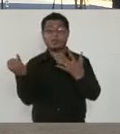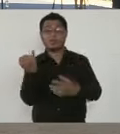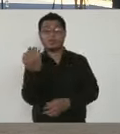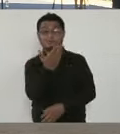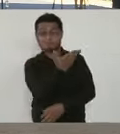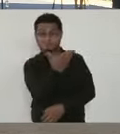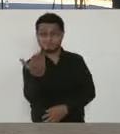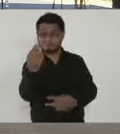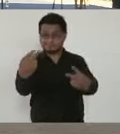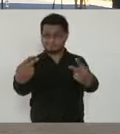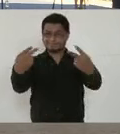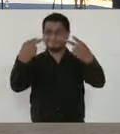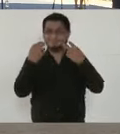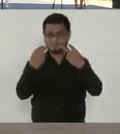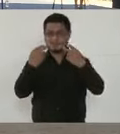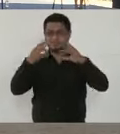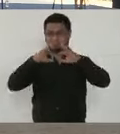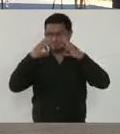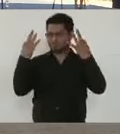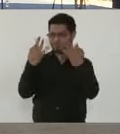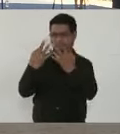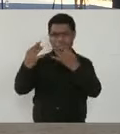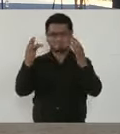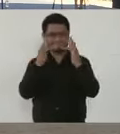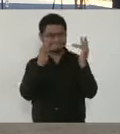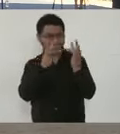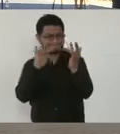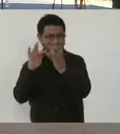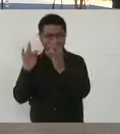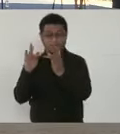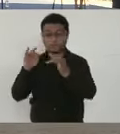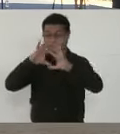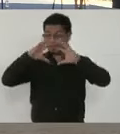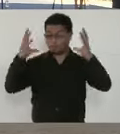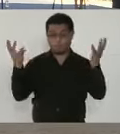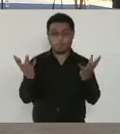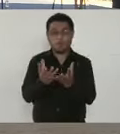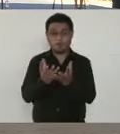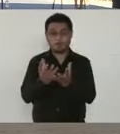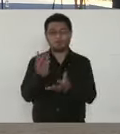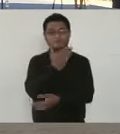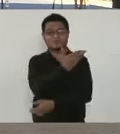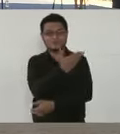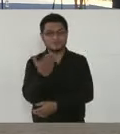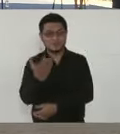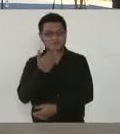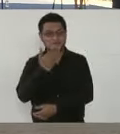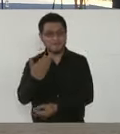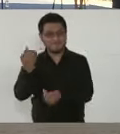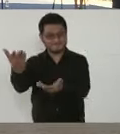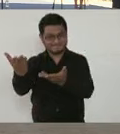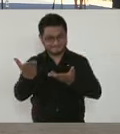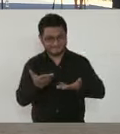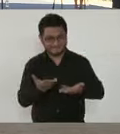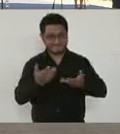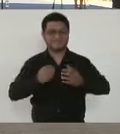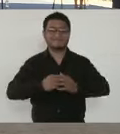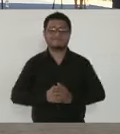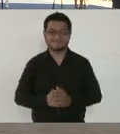de las redes sociales en todo el mundo. Todas y todos ustedes, sean bienvenidos.